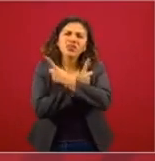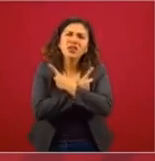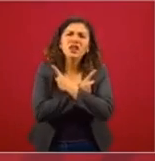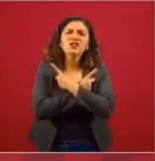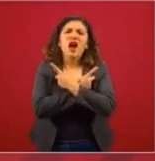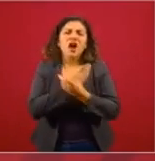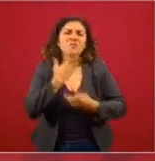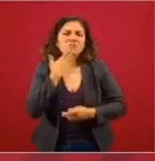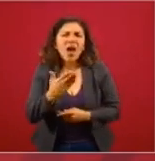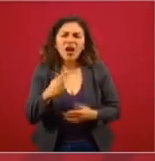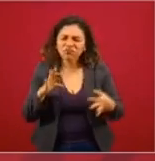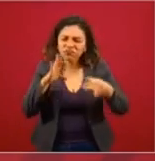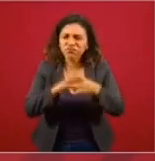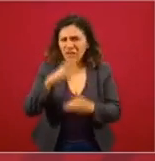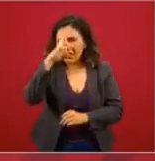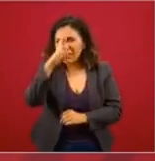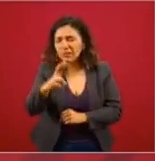morales, espirituales.